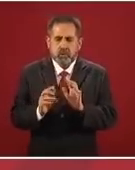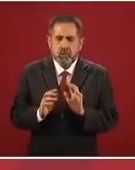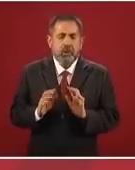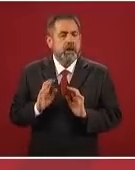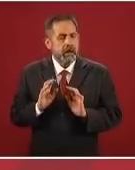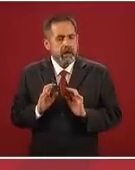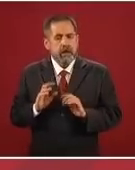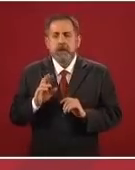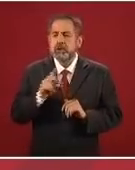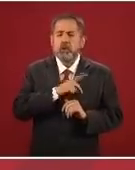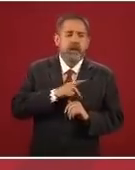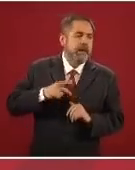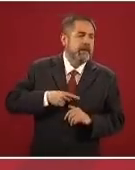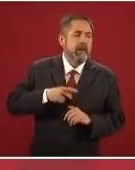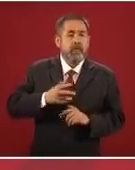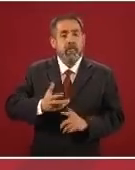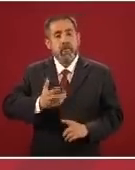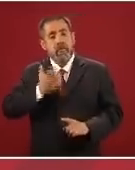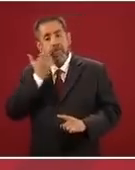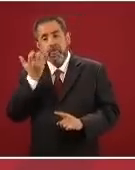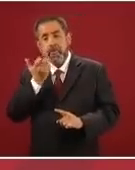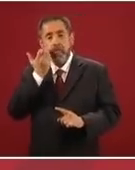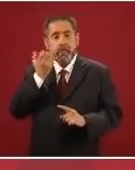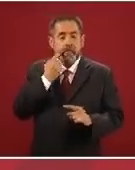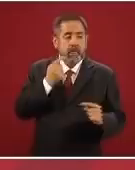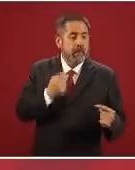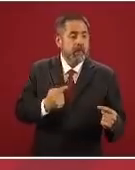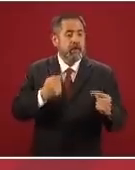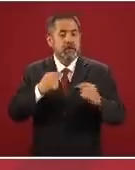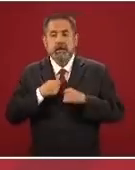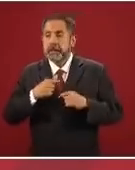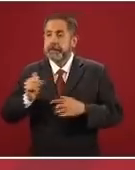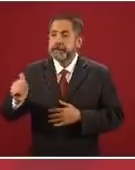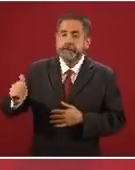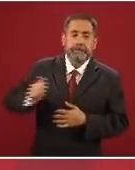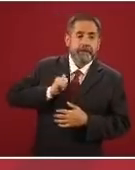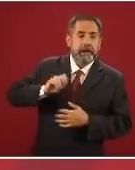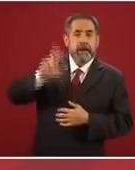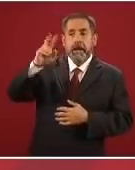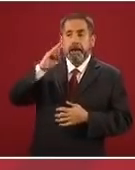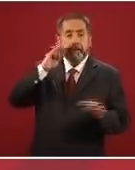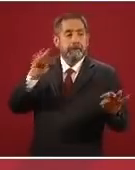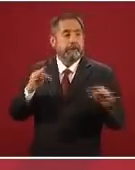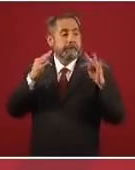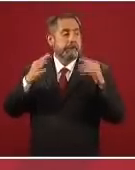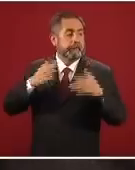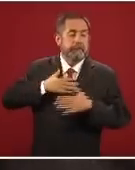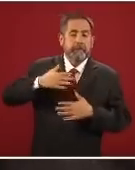ser utilizados por el oportunismo político